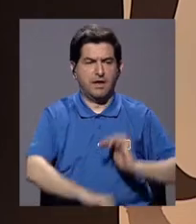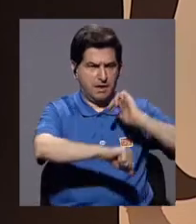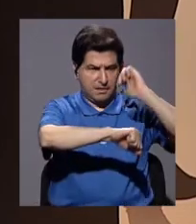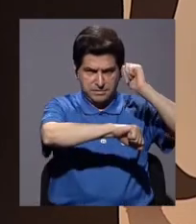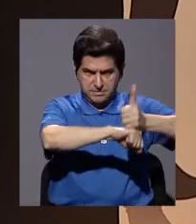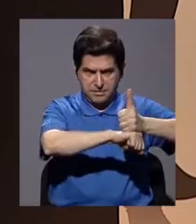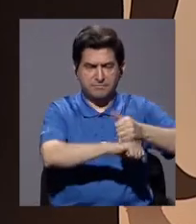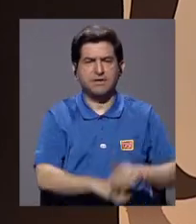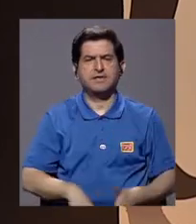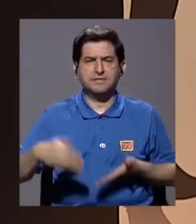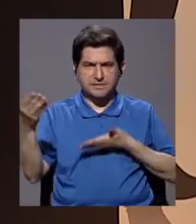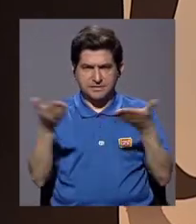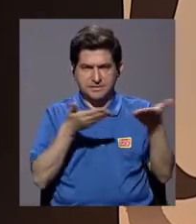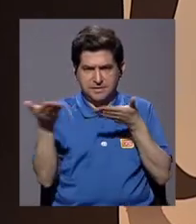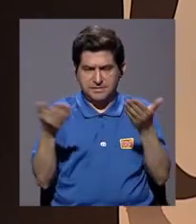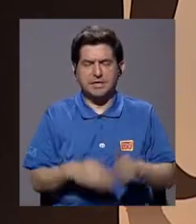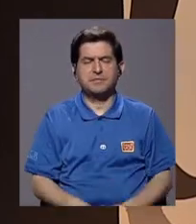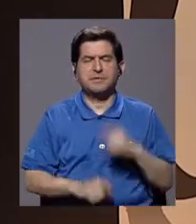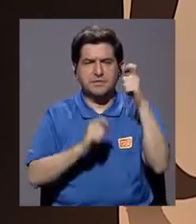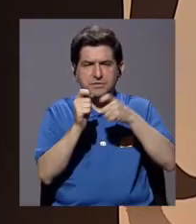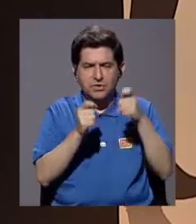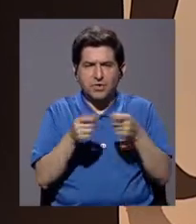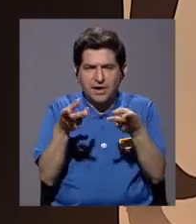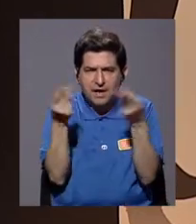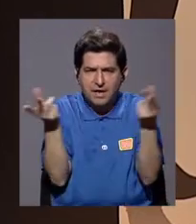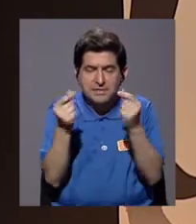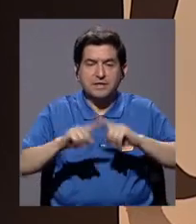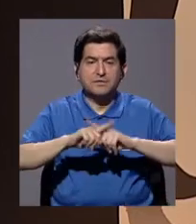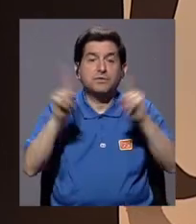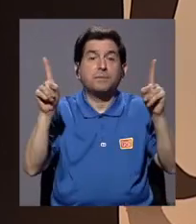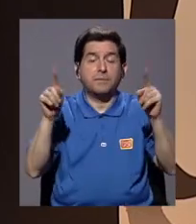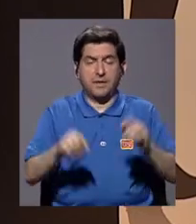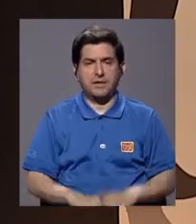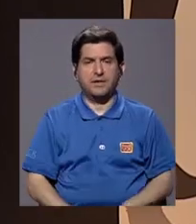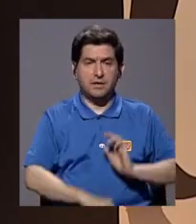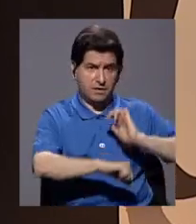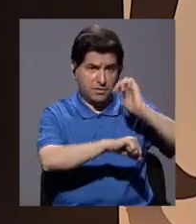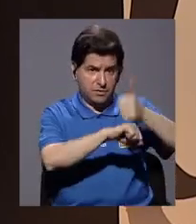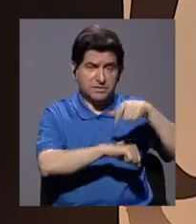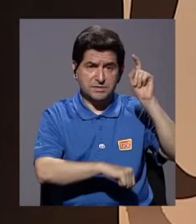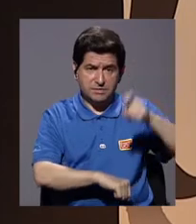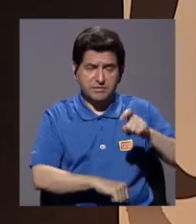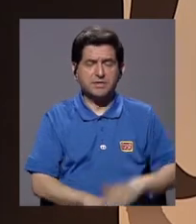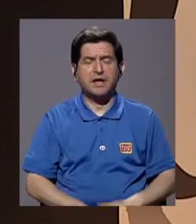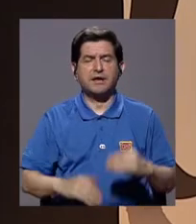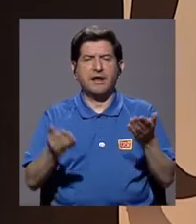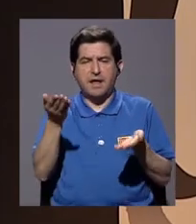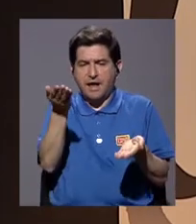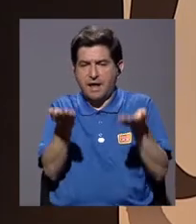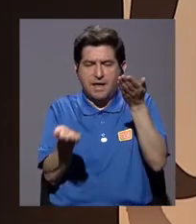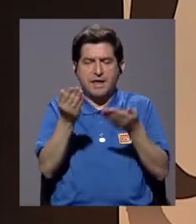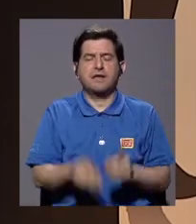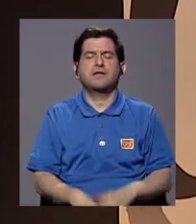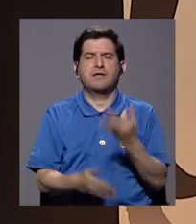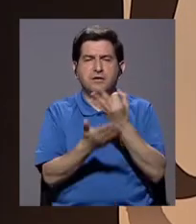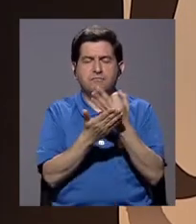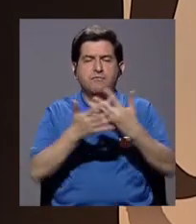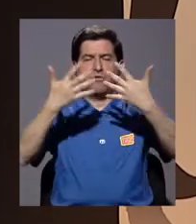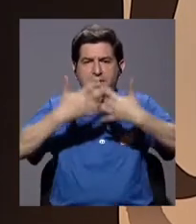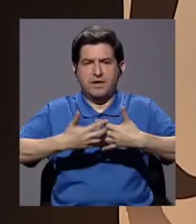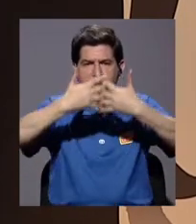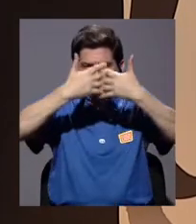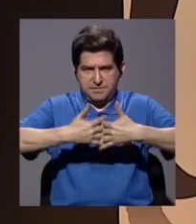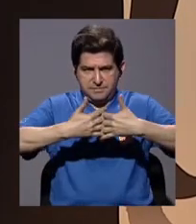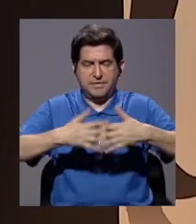es, define por un lado que el servicio es el servicio al costo, pero por otro define que debe darse el equilibrio financiero a las empresas